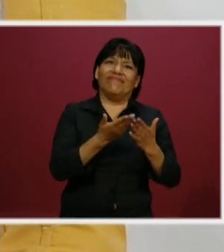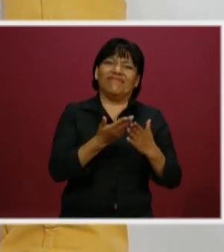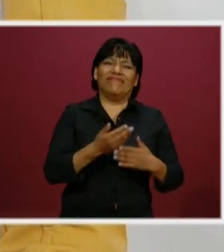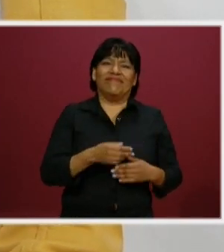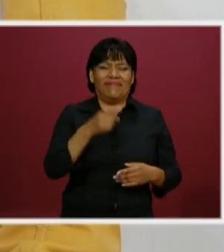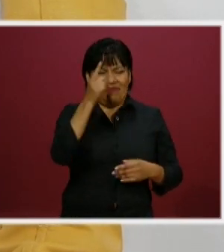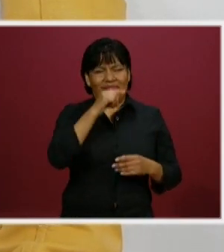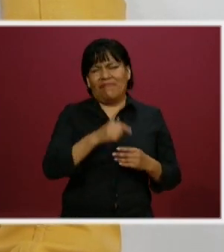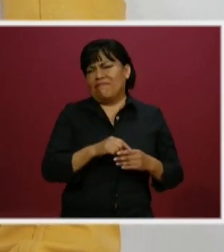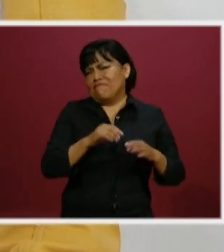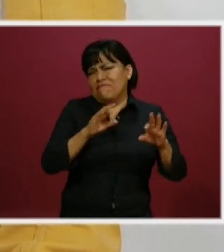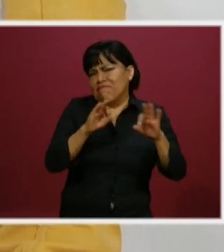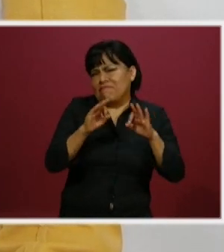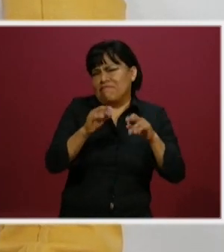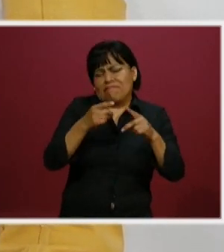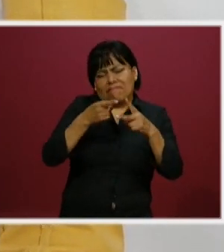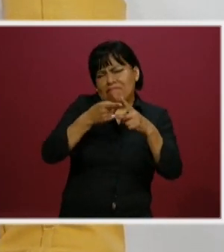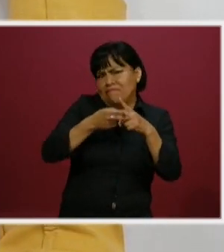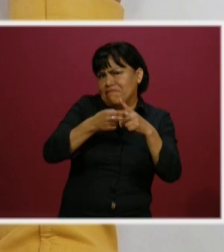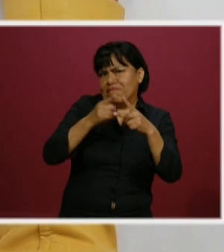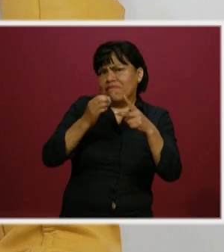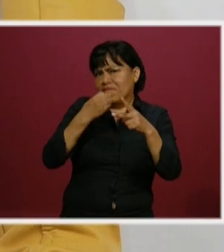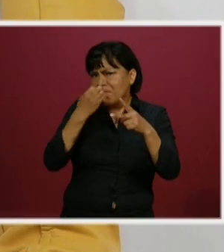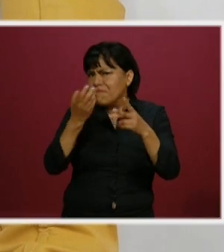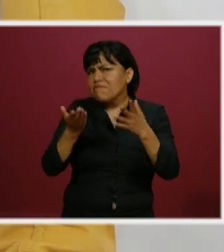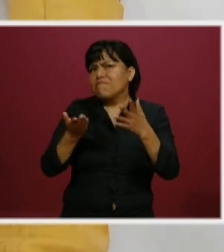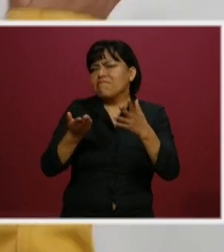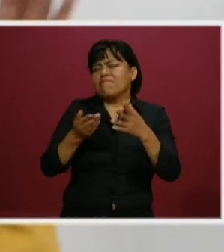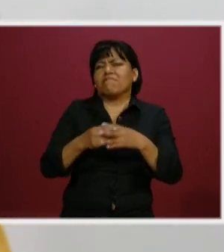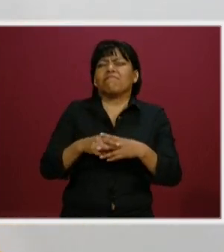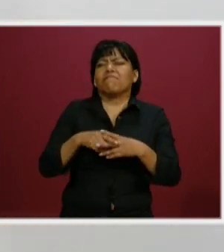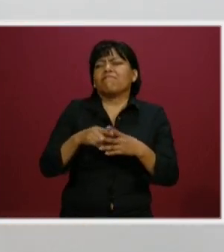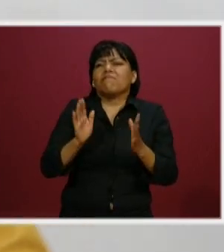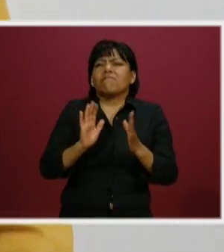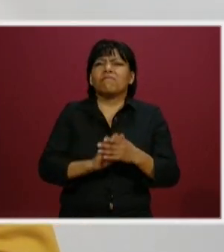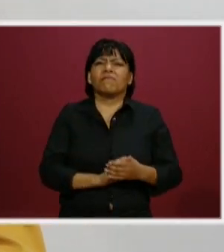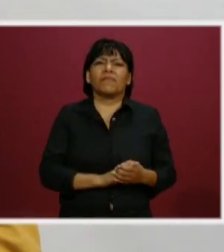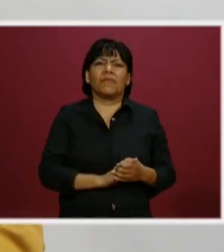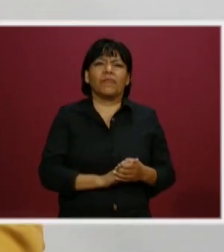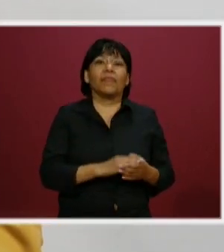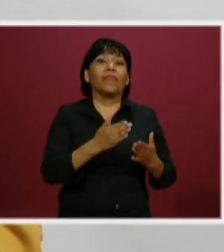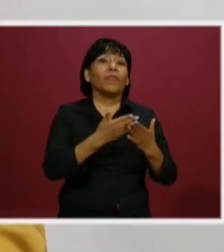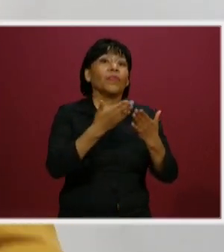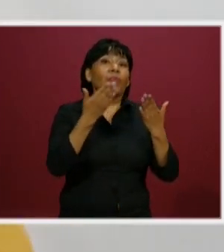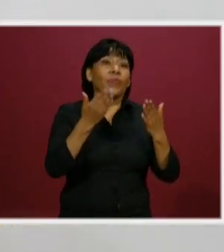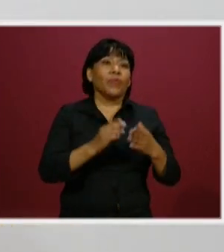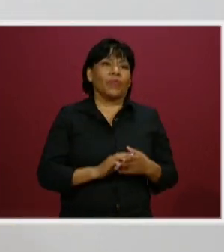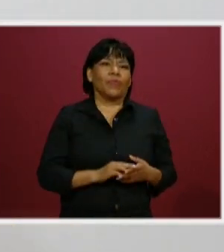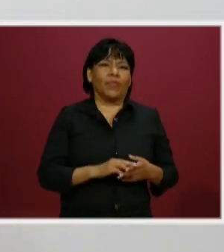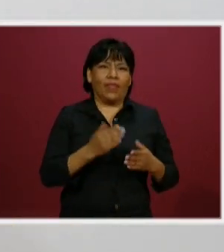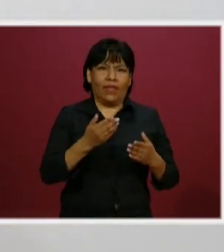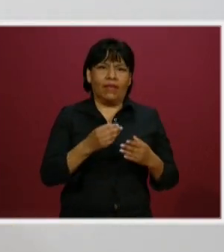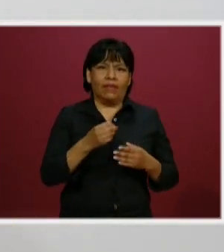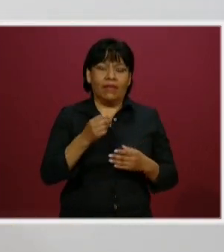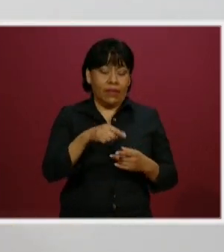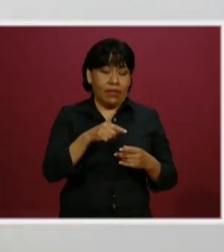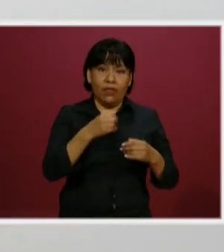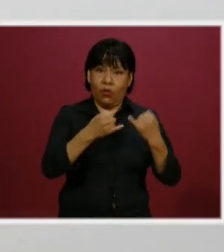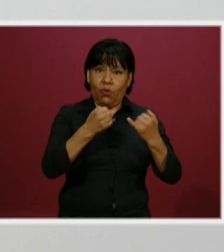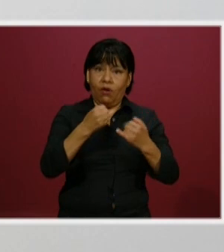para trabajar matemáticas en la escuela con tu mismo bien ahora esta lotería